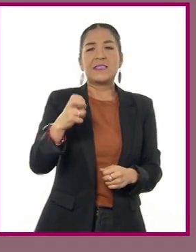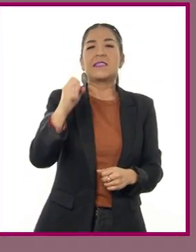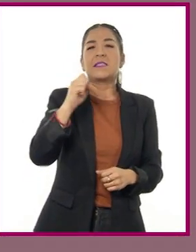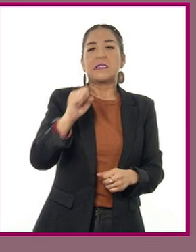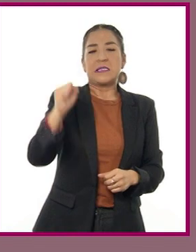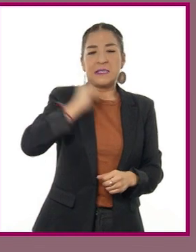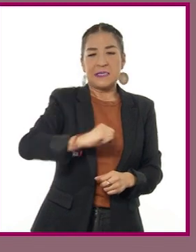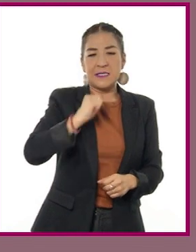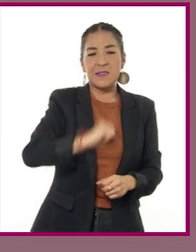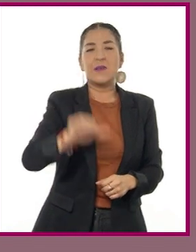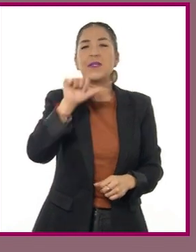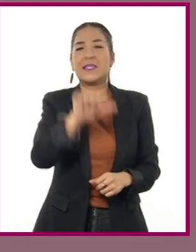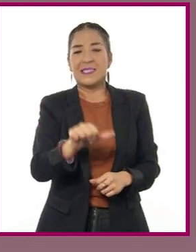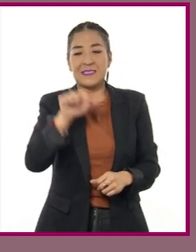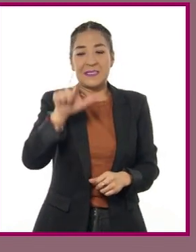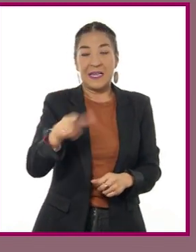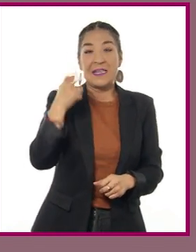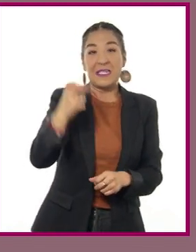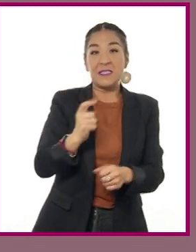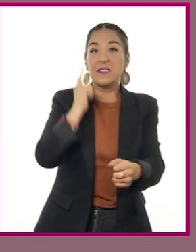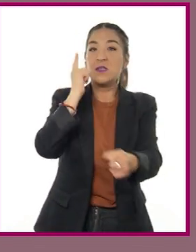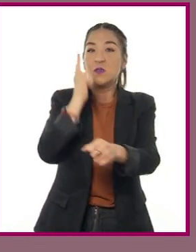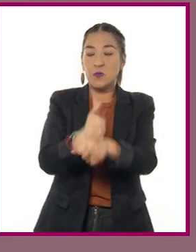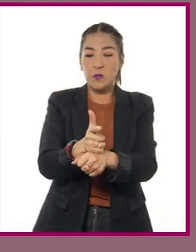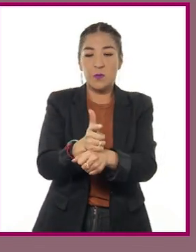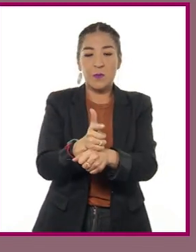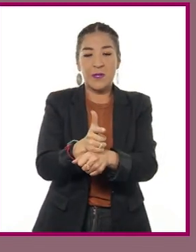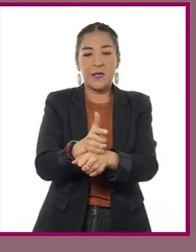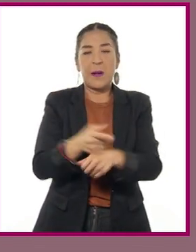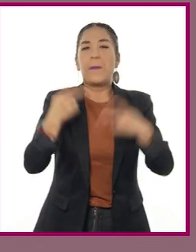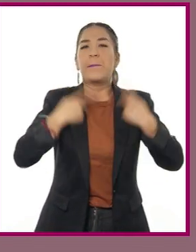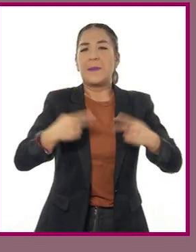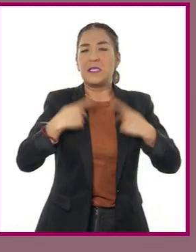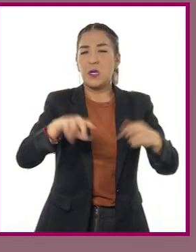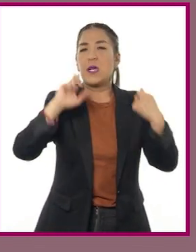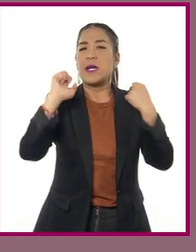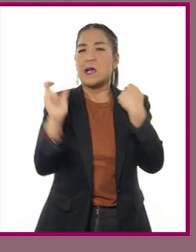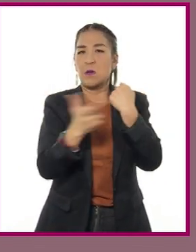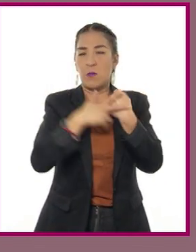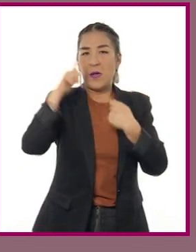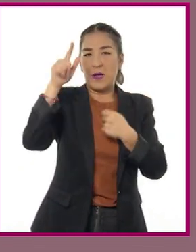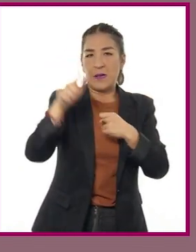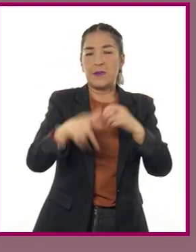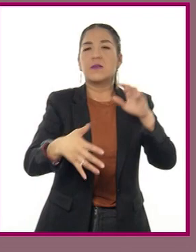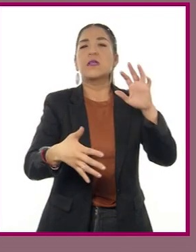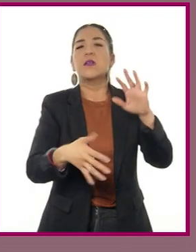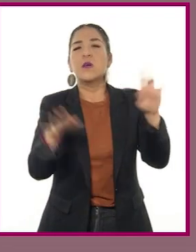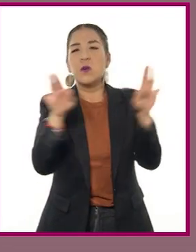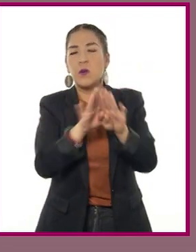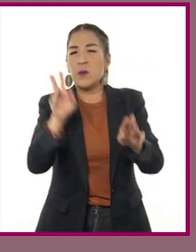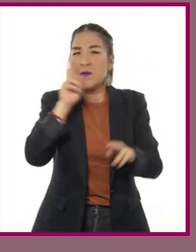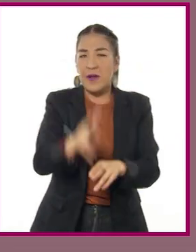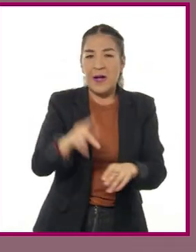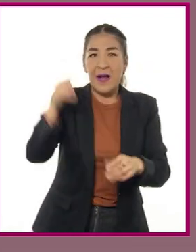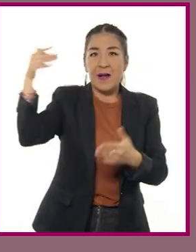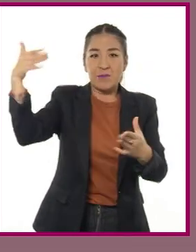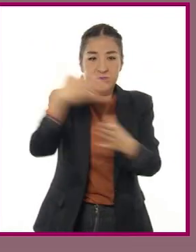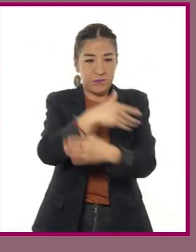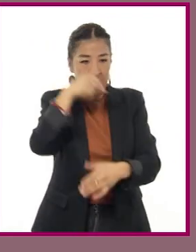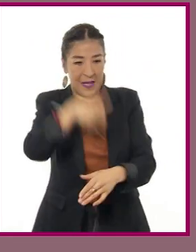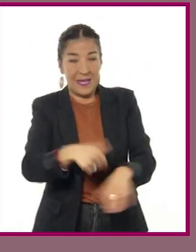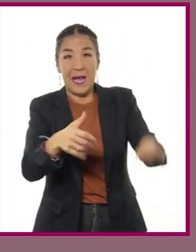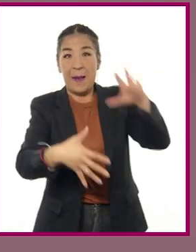siglo XVII, después de los descubrimientos de los europeos de América, hubo un flujo de conocimientos de América hacia